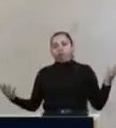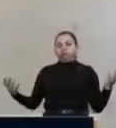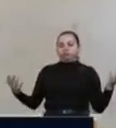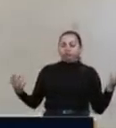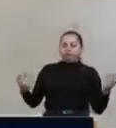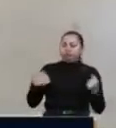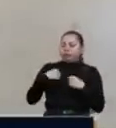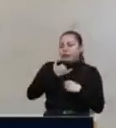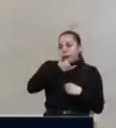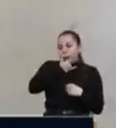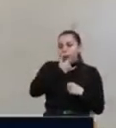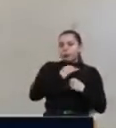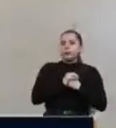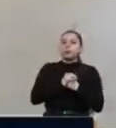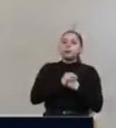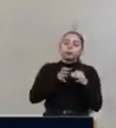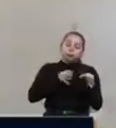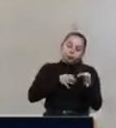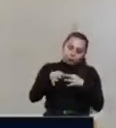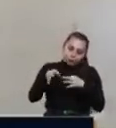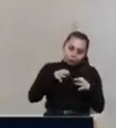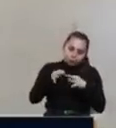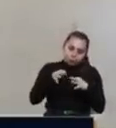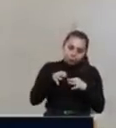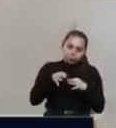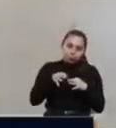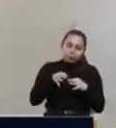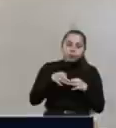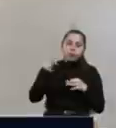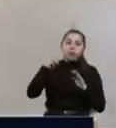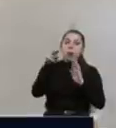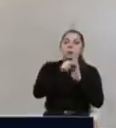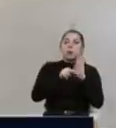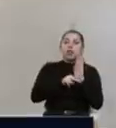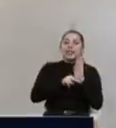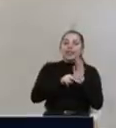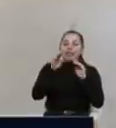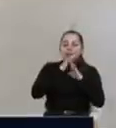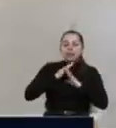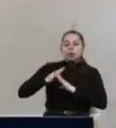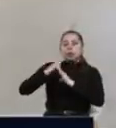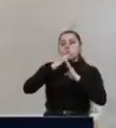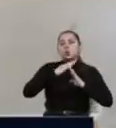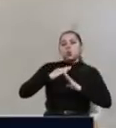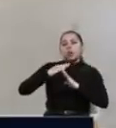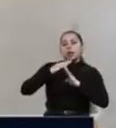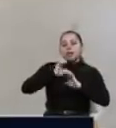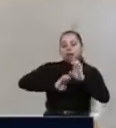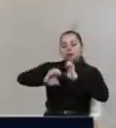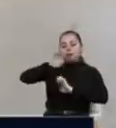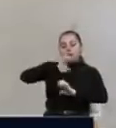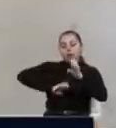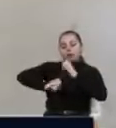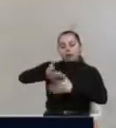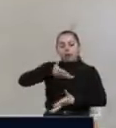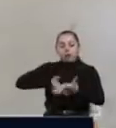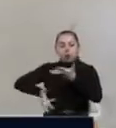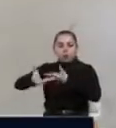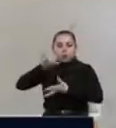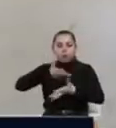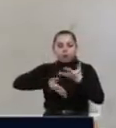Lo que ocurre es que la política de seguridad, defensa y convivencia